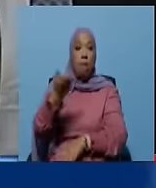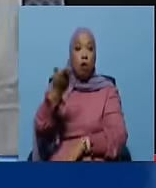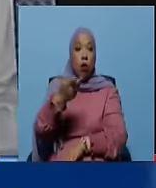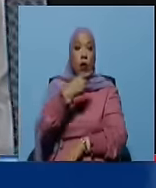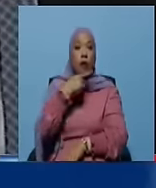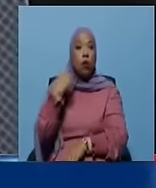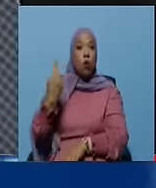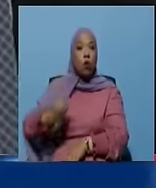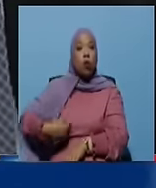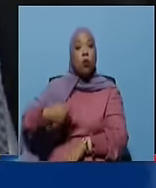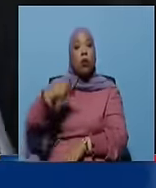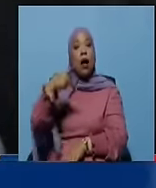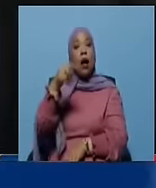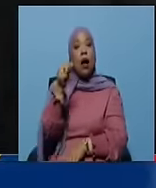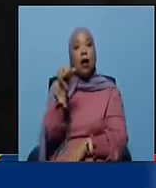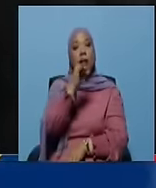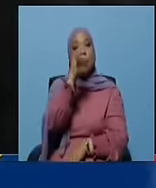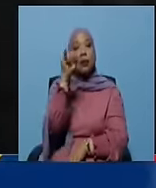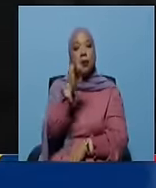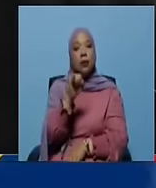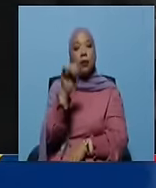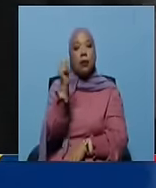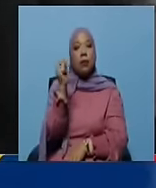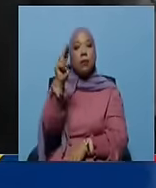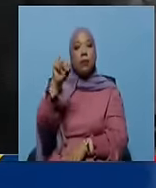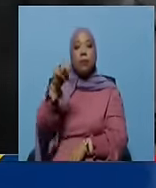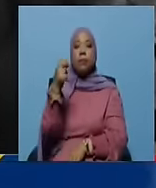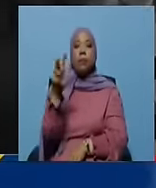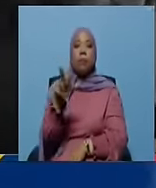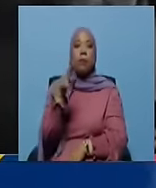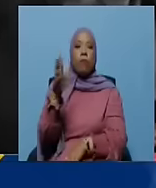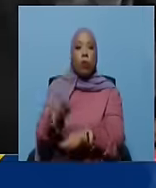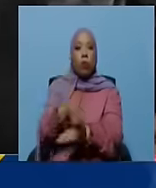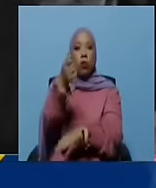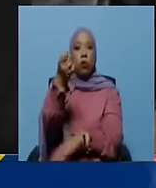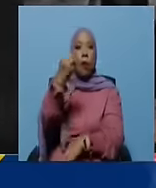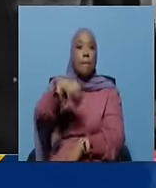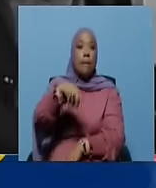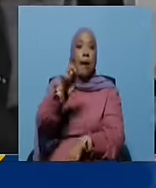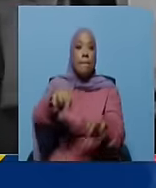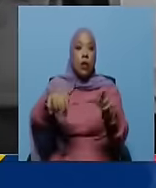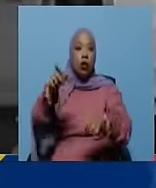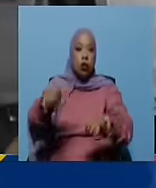Ustedes vieron lo hermoso que es Kazán. Kazán es la tercera ciudad más poblada de Rusia.